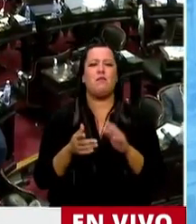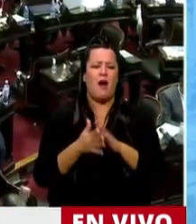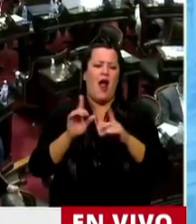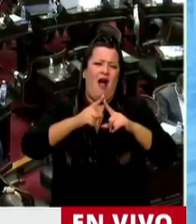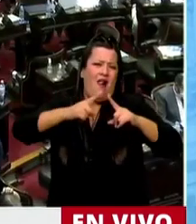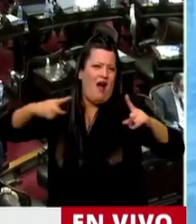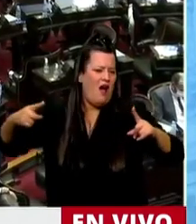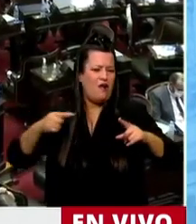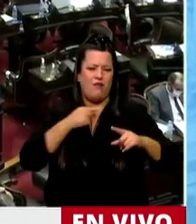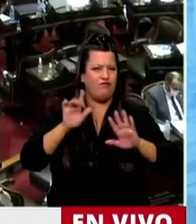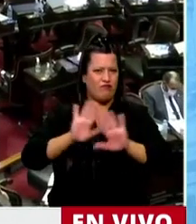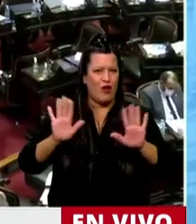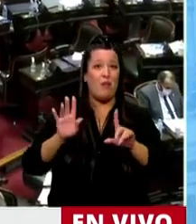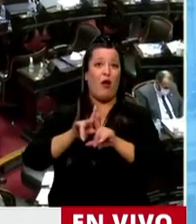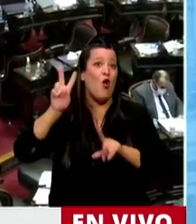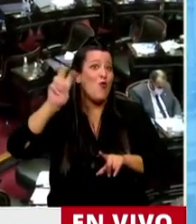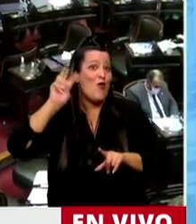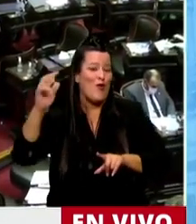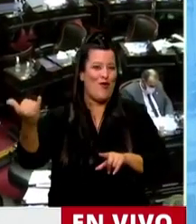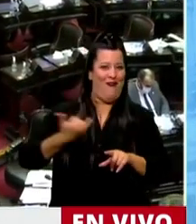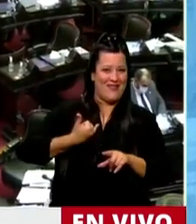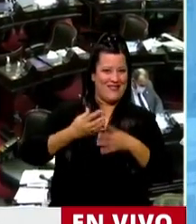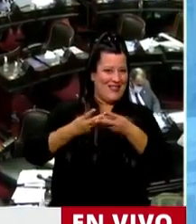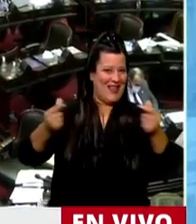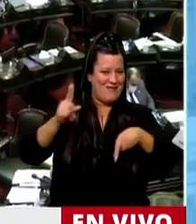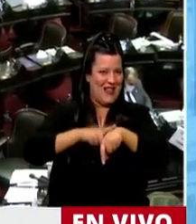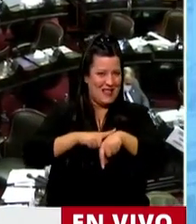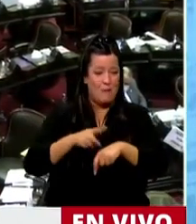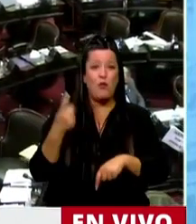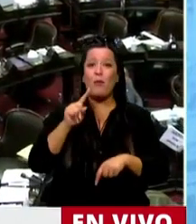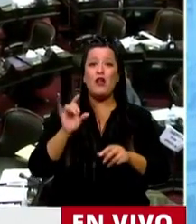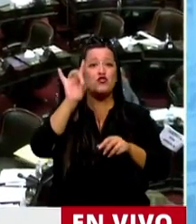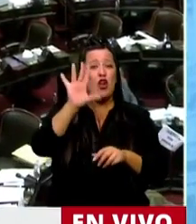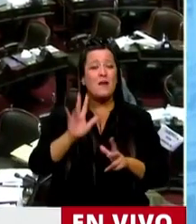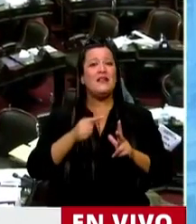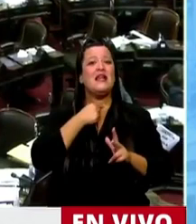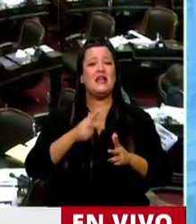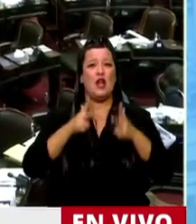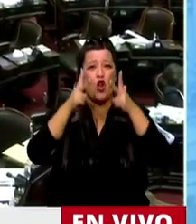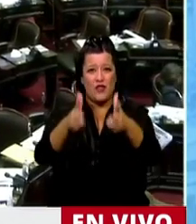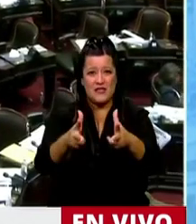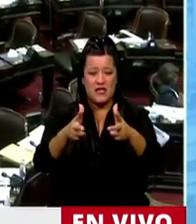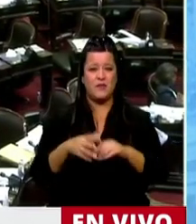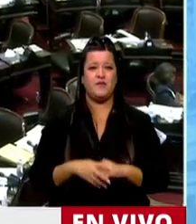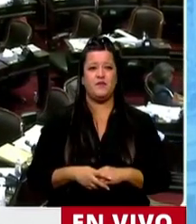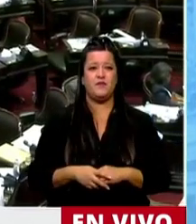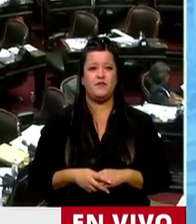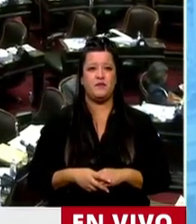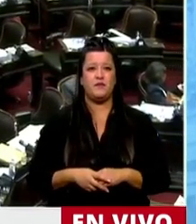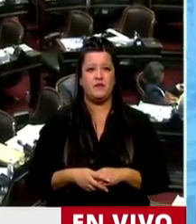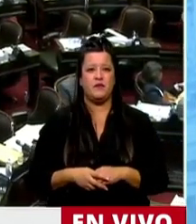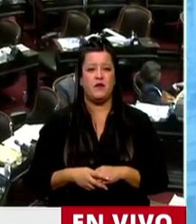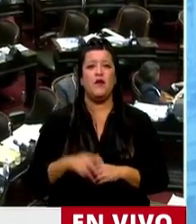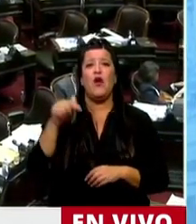extenderme y que no siga sonando la chicharra, simplemente decirles, muchachos, esto que hoy estamos